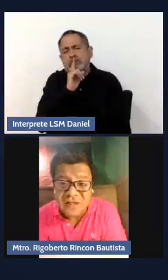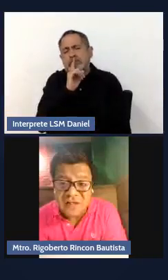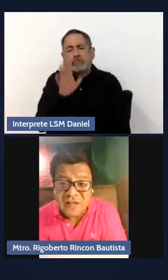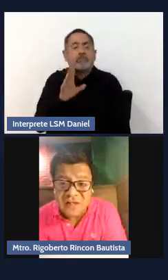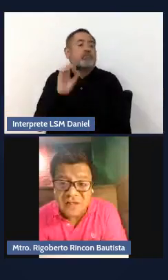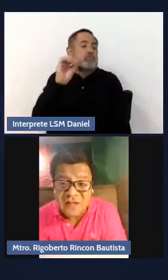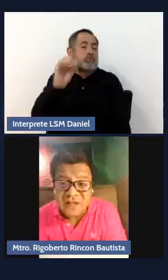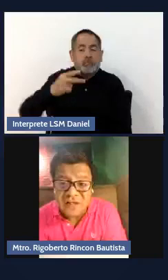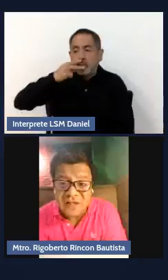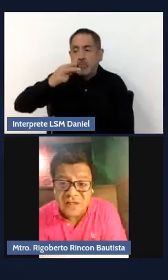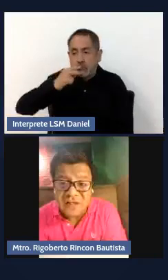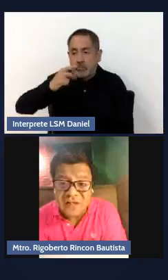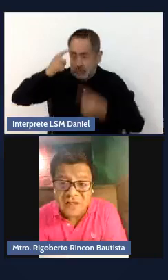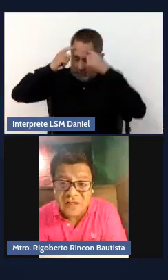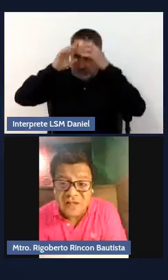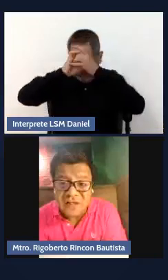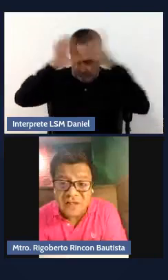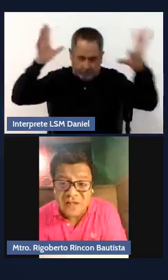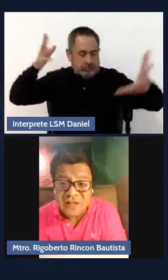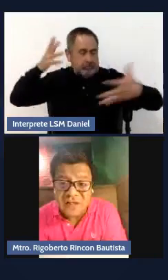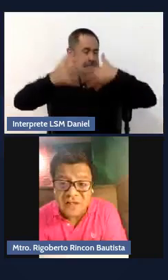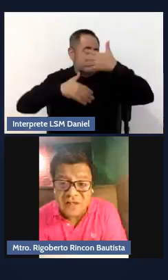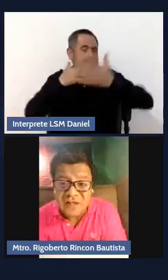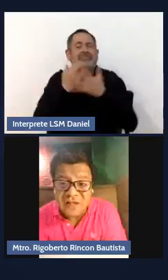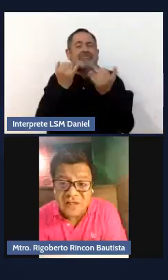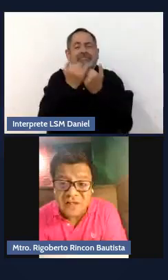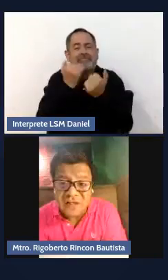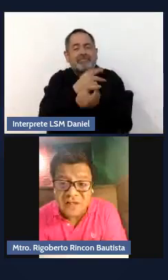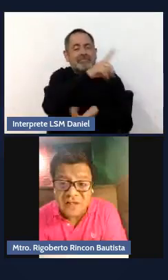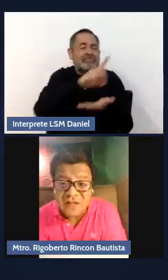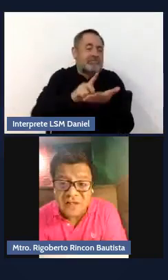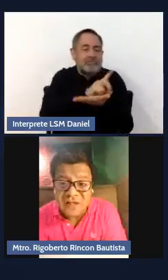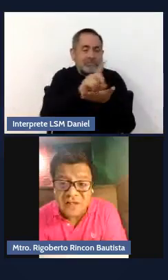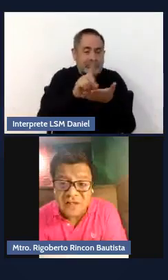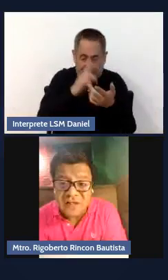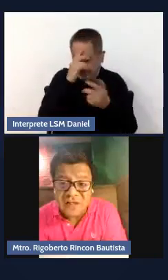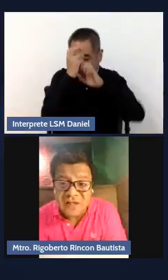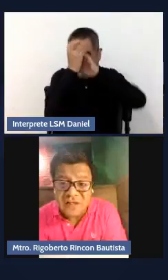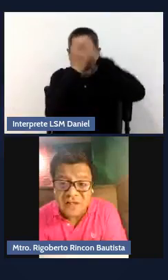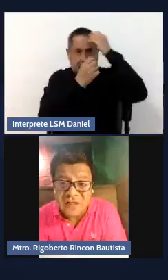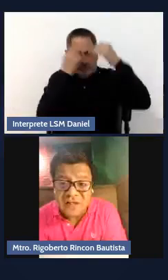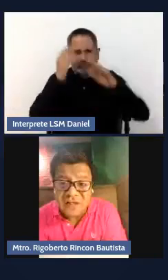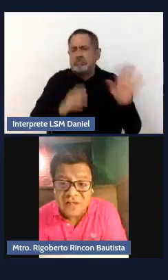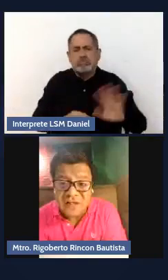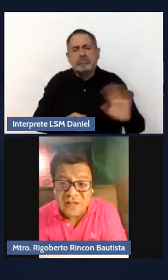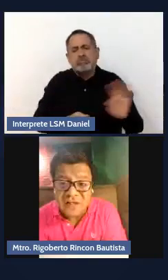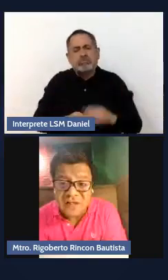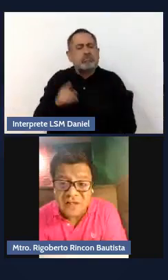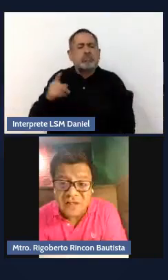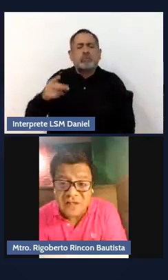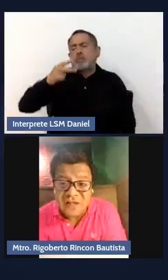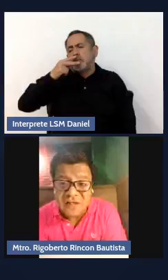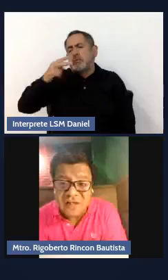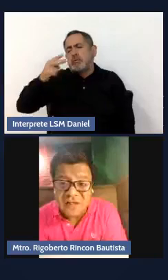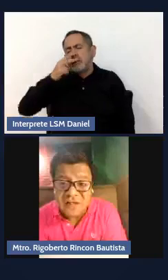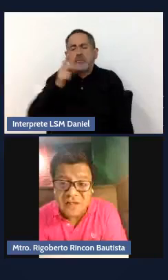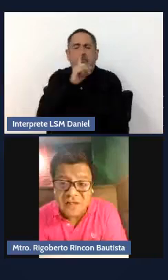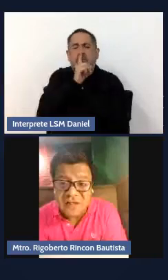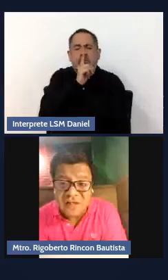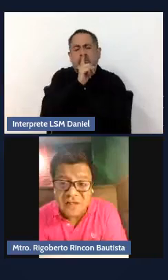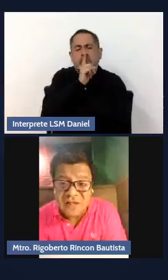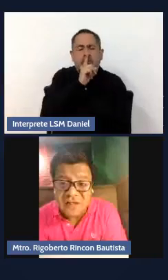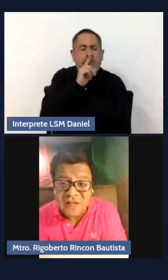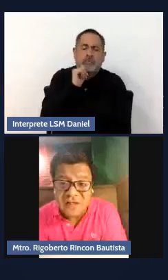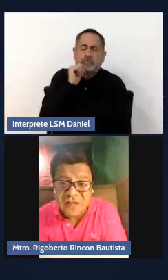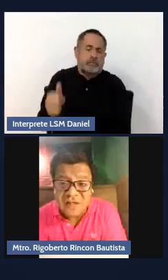sentido determinado, o como otras drogas que existen alucinaciones, psicosis, entre otras situaciones, estamos hablando pues que completamente el